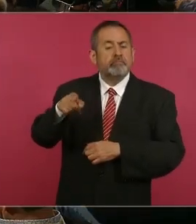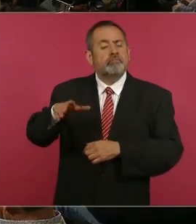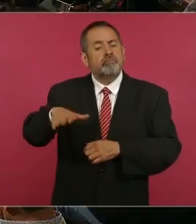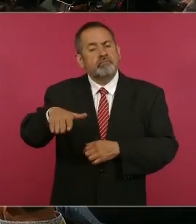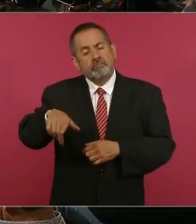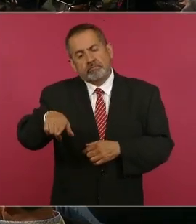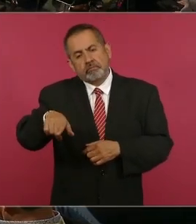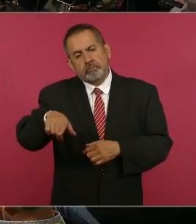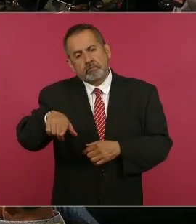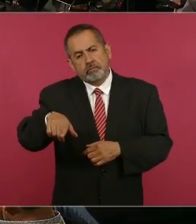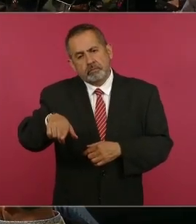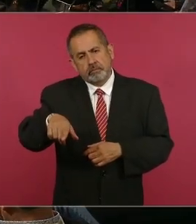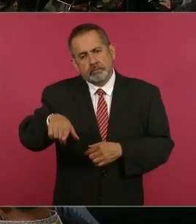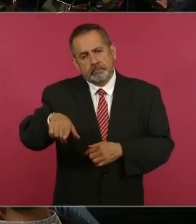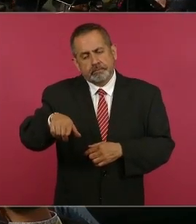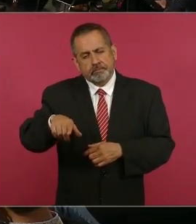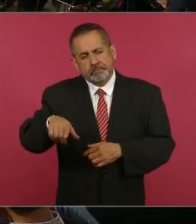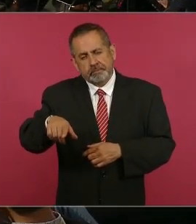Básicamente